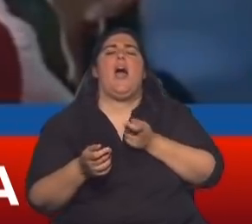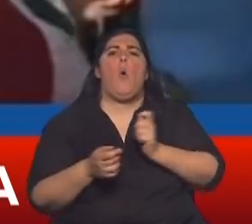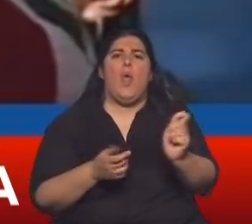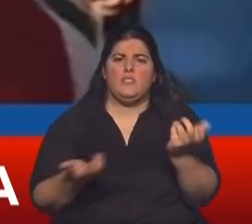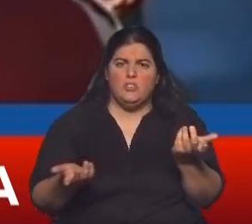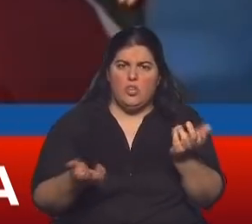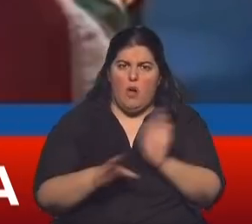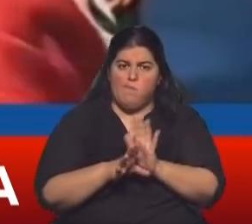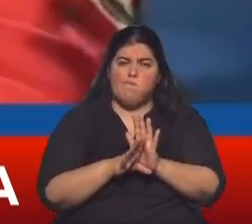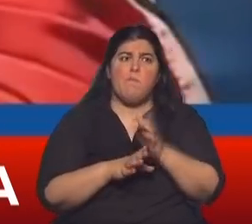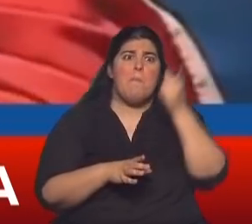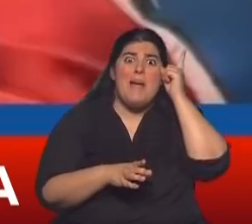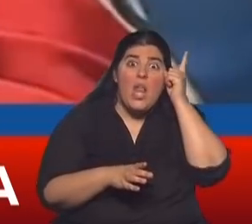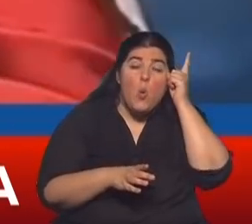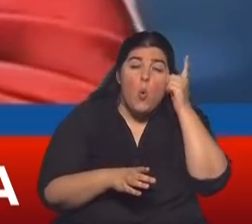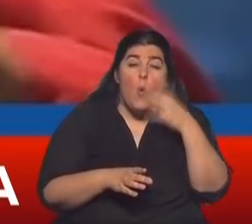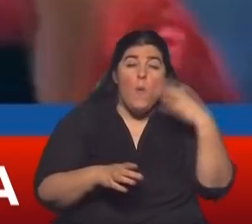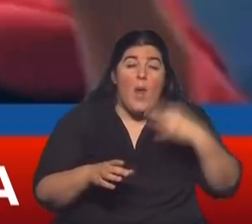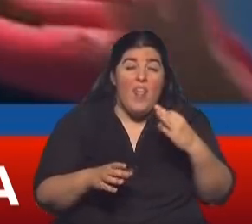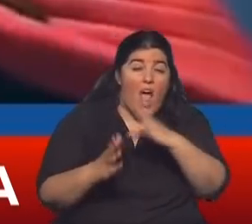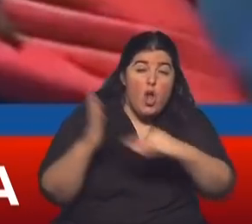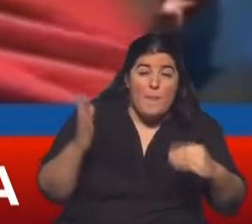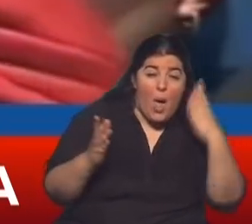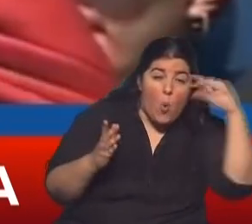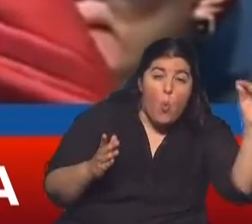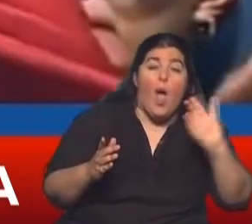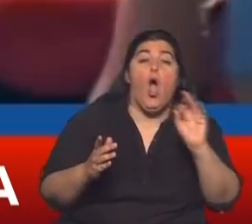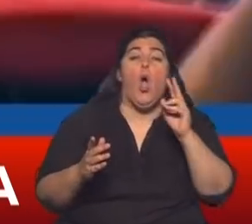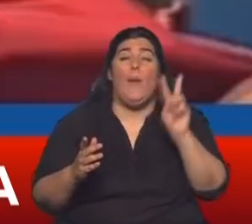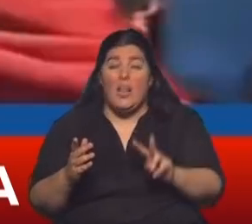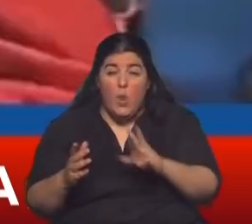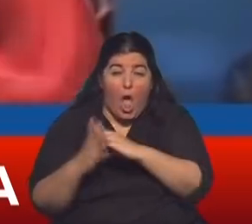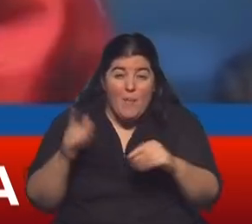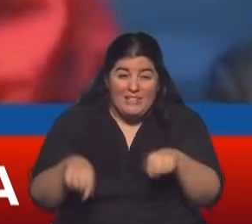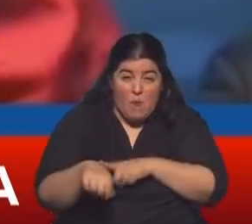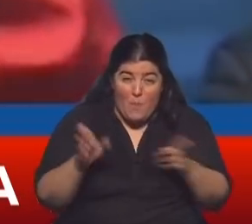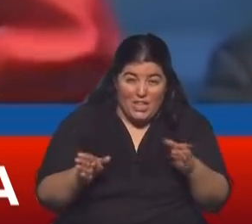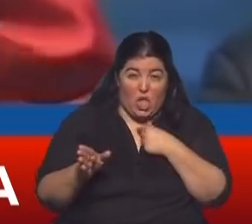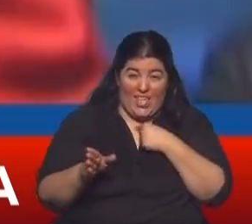el Perú sea como Cuba o Venezuela. Eso es lo que